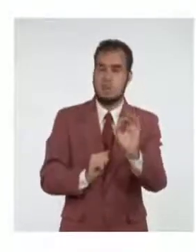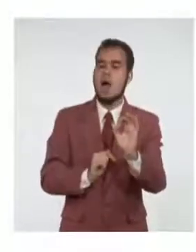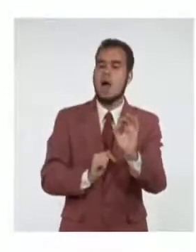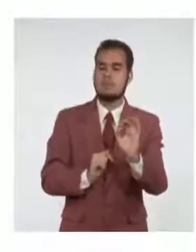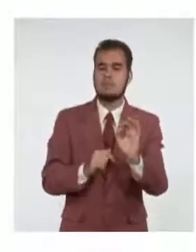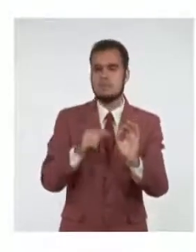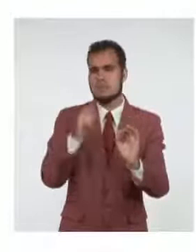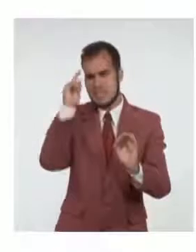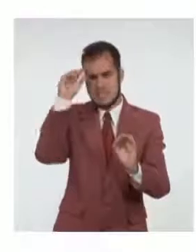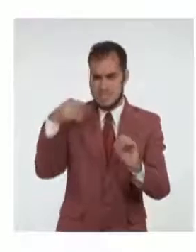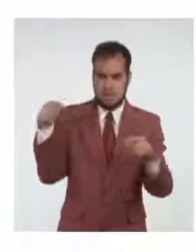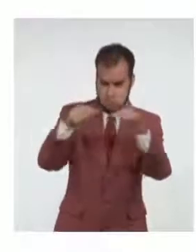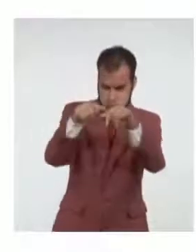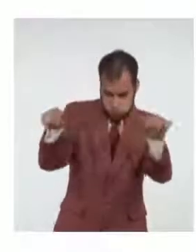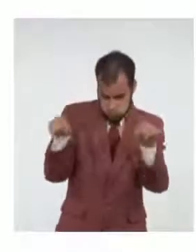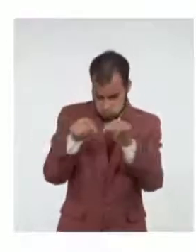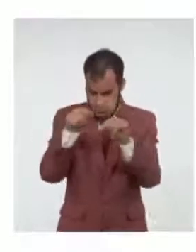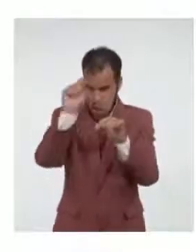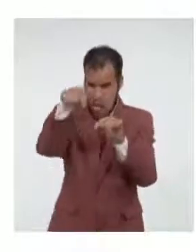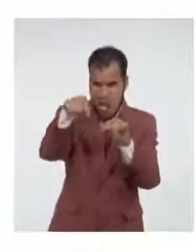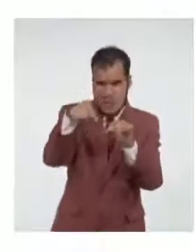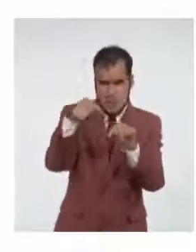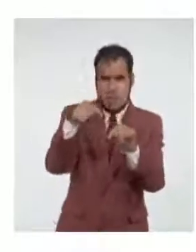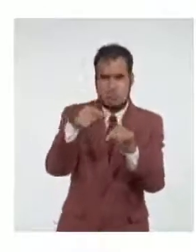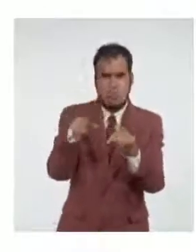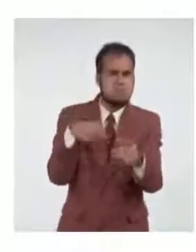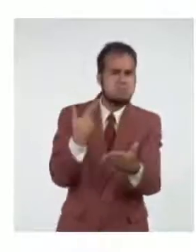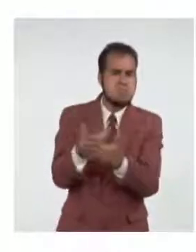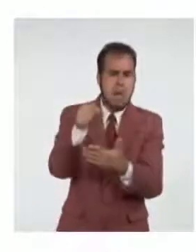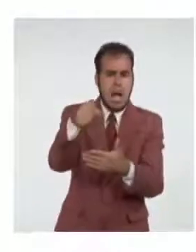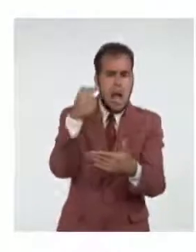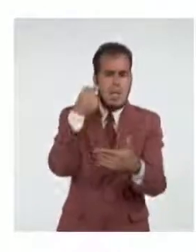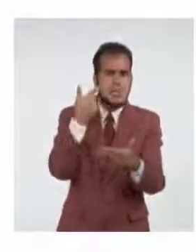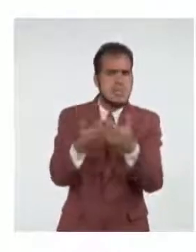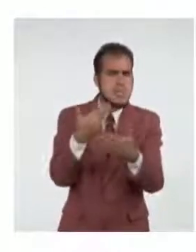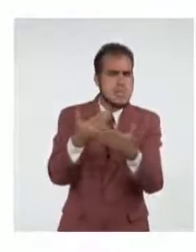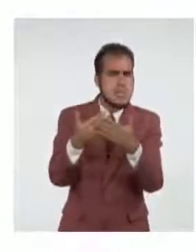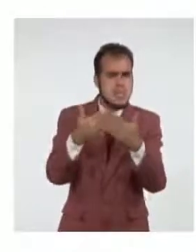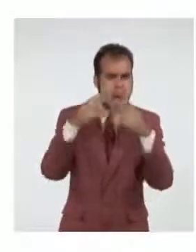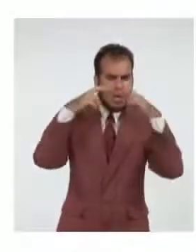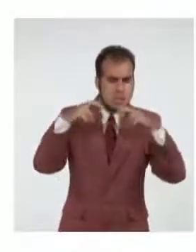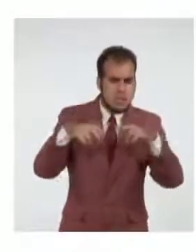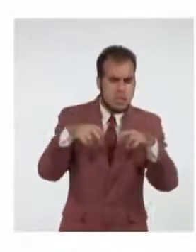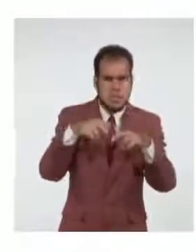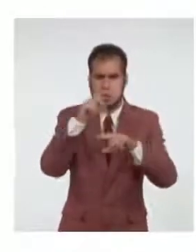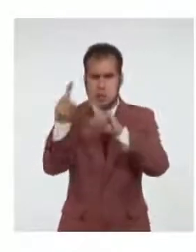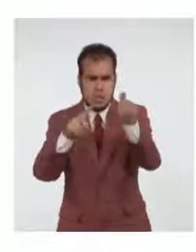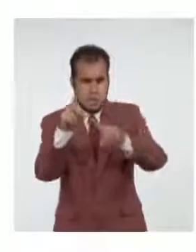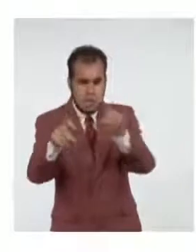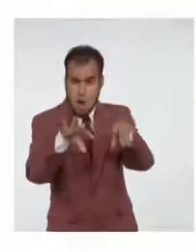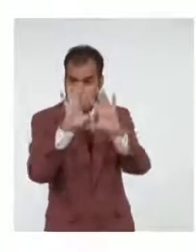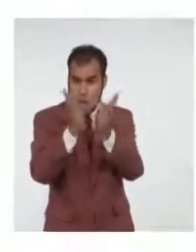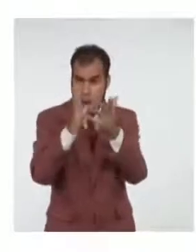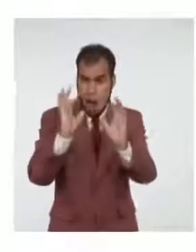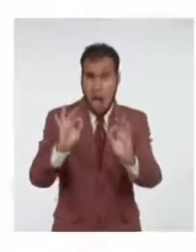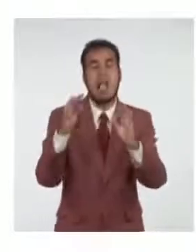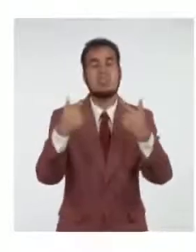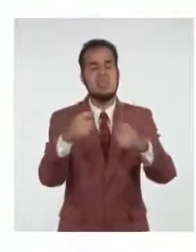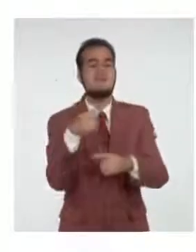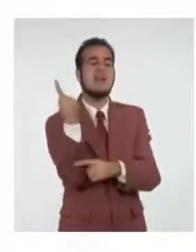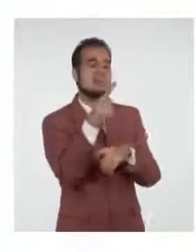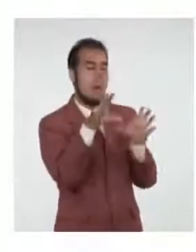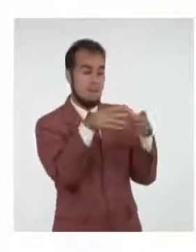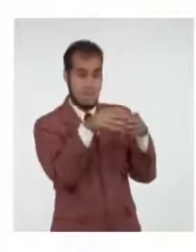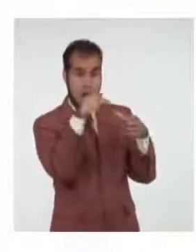propone hacer un estudio poblacional, siempre hay que analizarlo con el Grupo Técnico Nacional y se decide o no